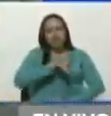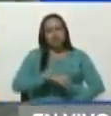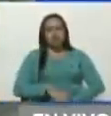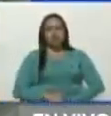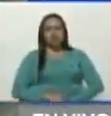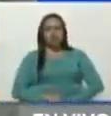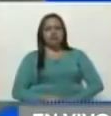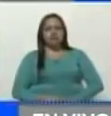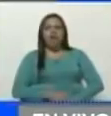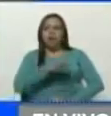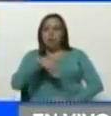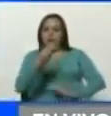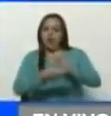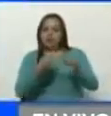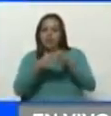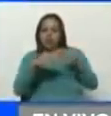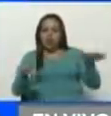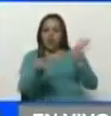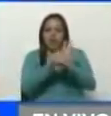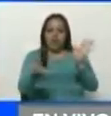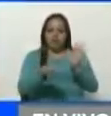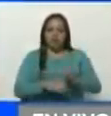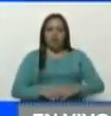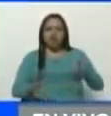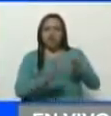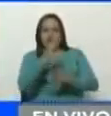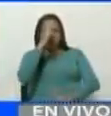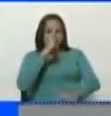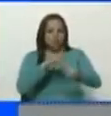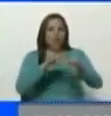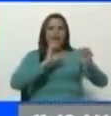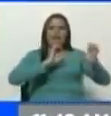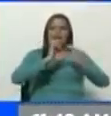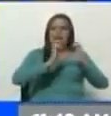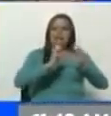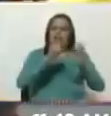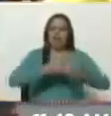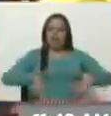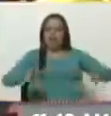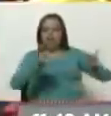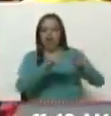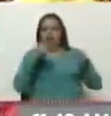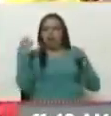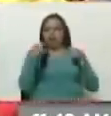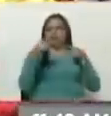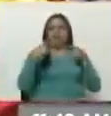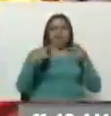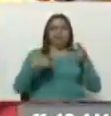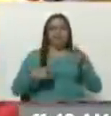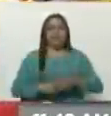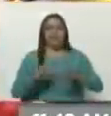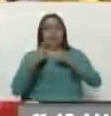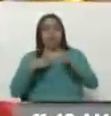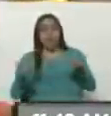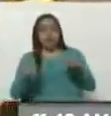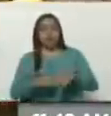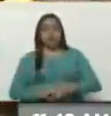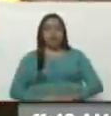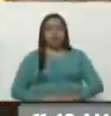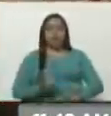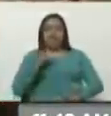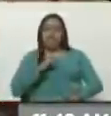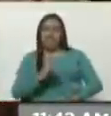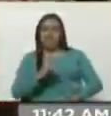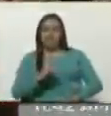leyes sobre la honradez, la ética, los principios, etcétera, pero si está